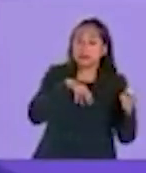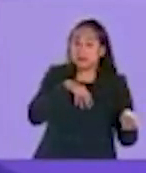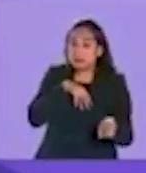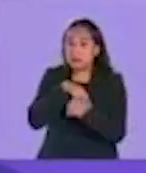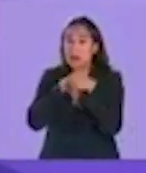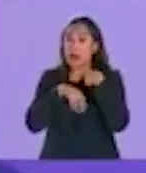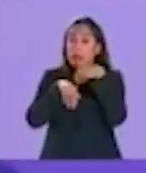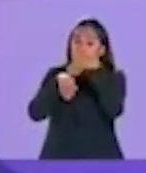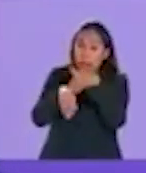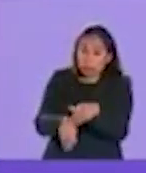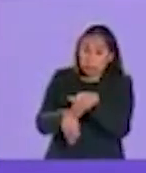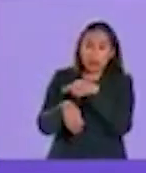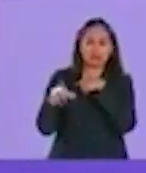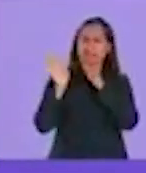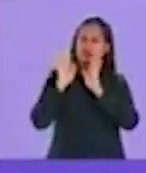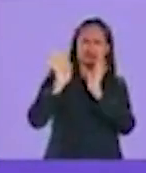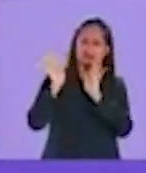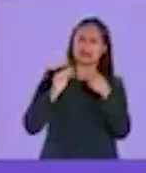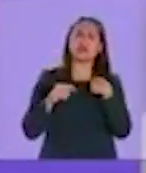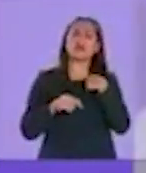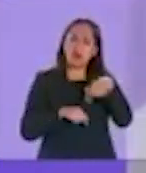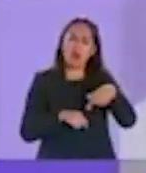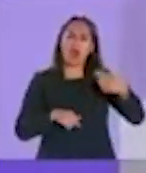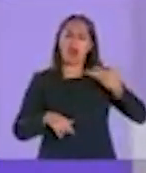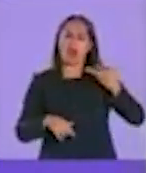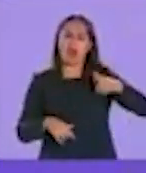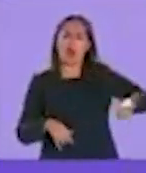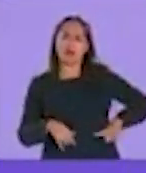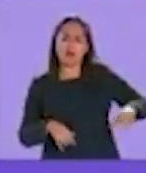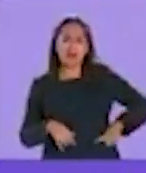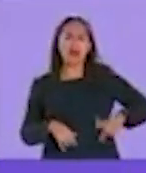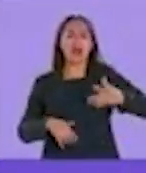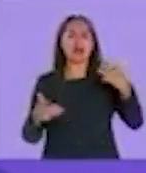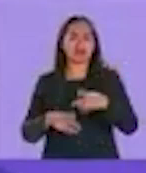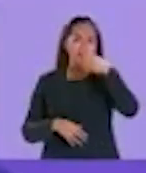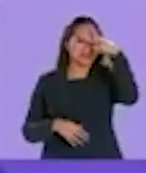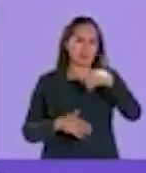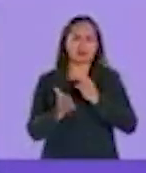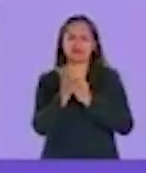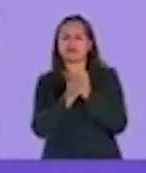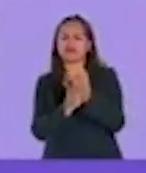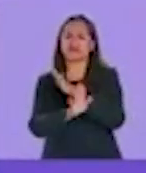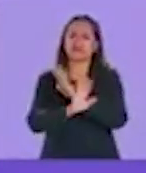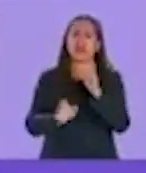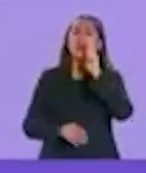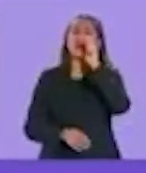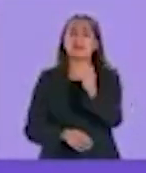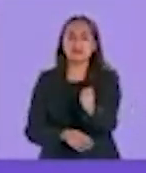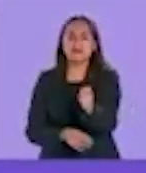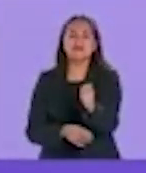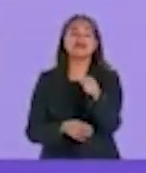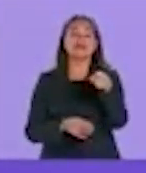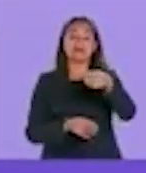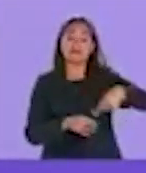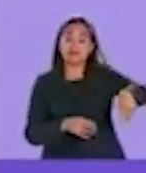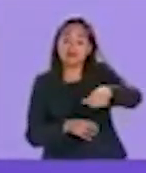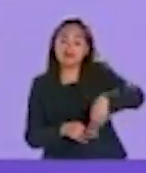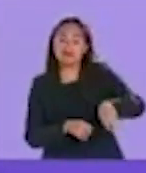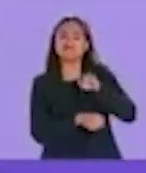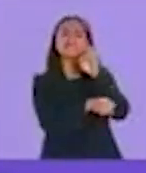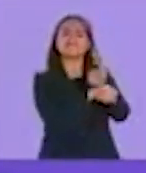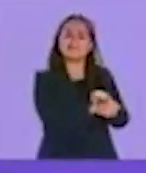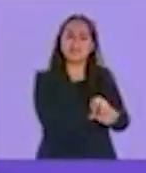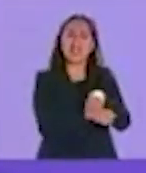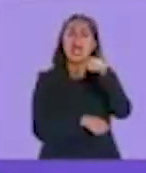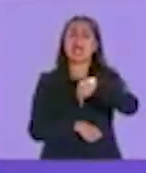mexico el próximo gobierno democrático de méxico ha decidido que esa institución el instituto